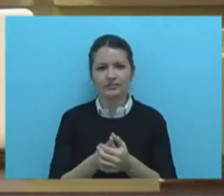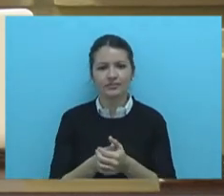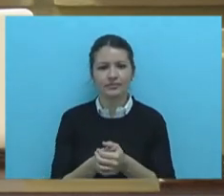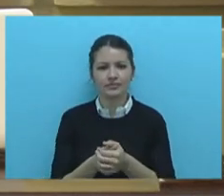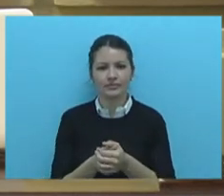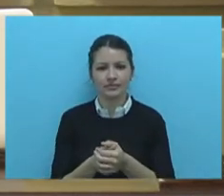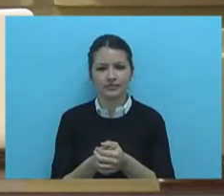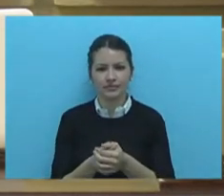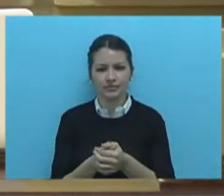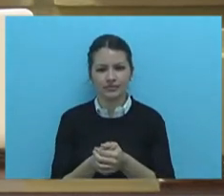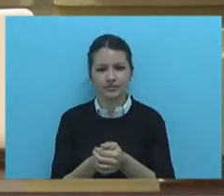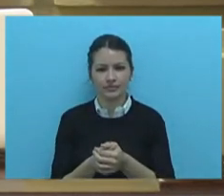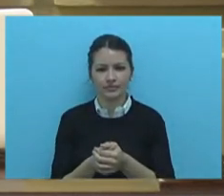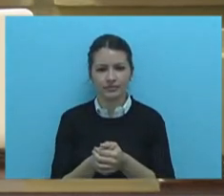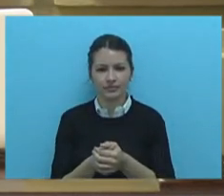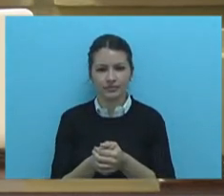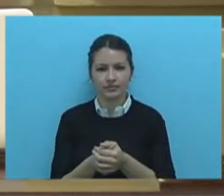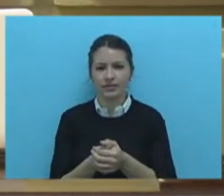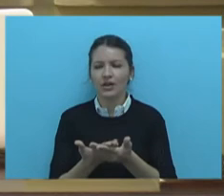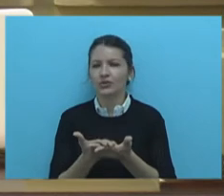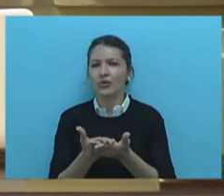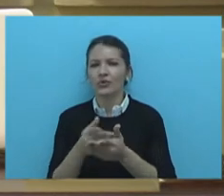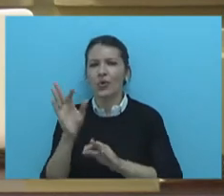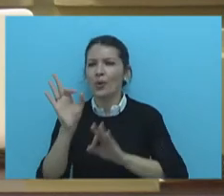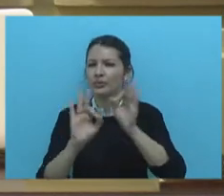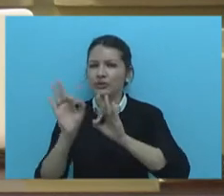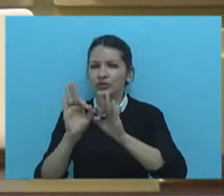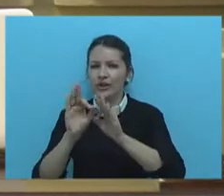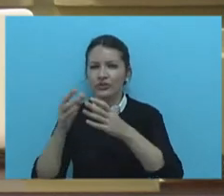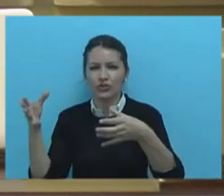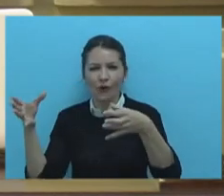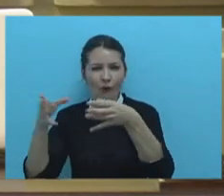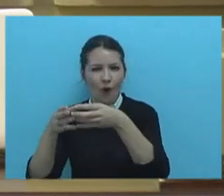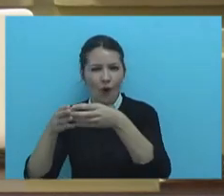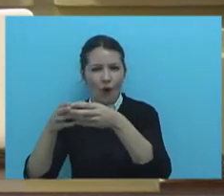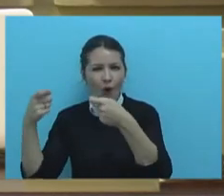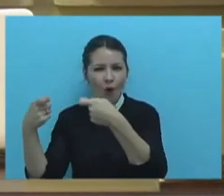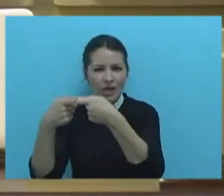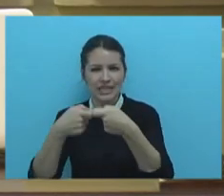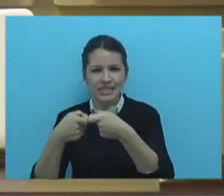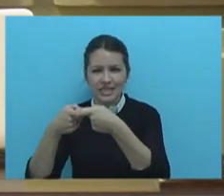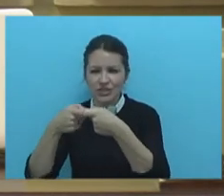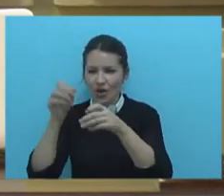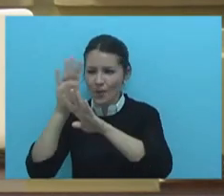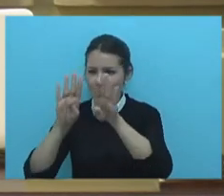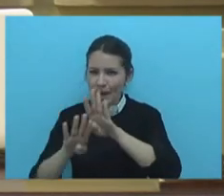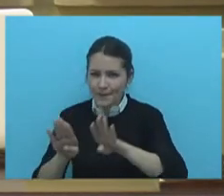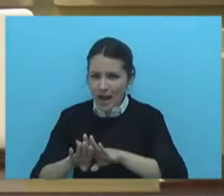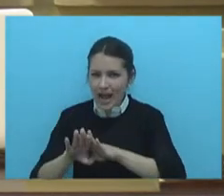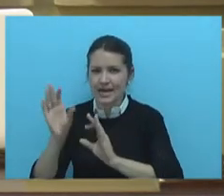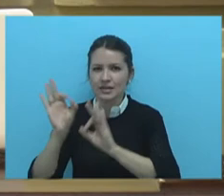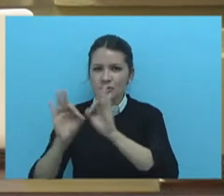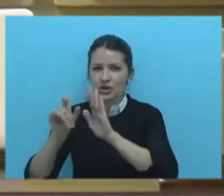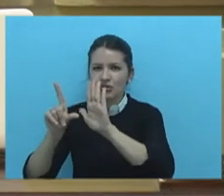proyectos que vienen desde afuera con necesidades de agrupaciones, de instituciones, digamos que le hacen